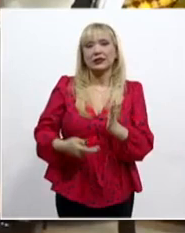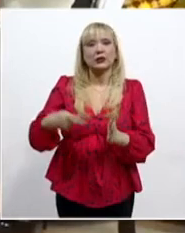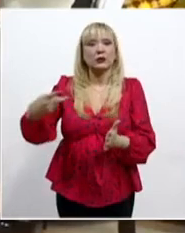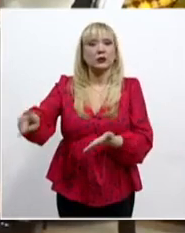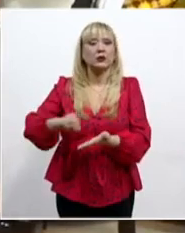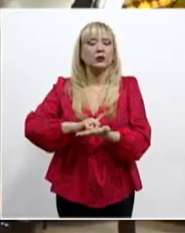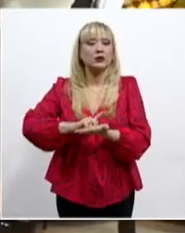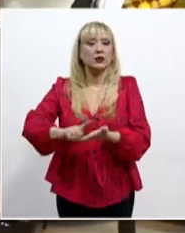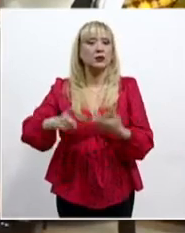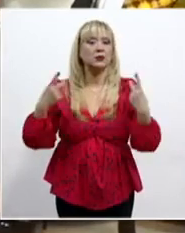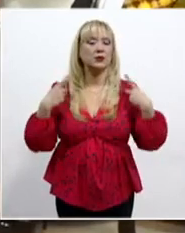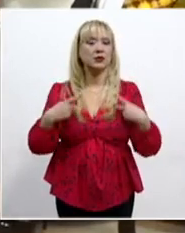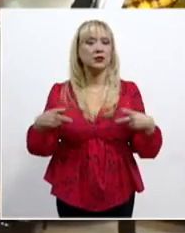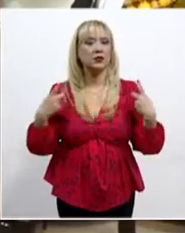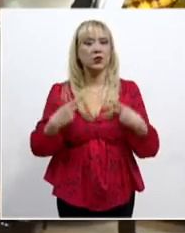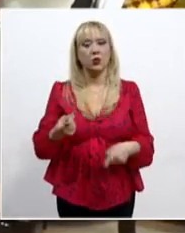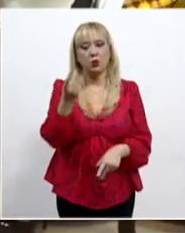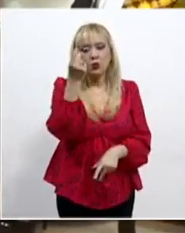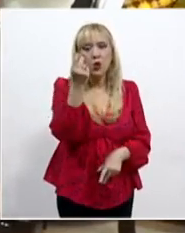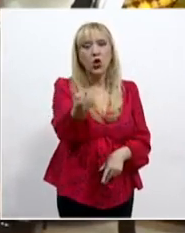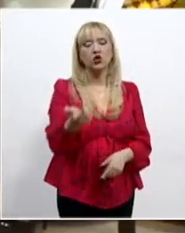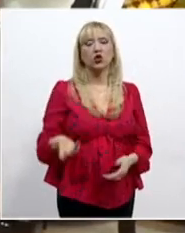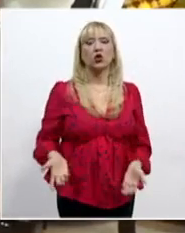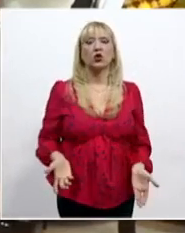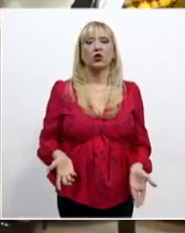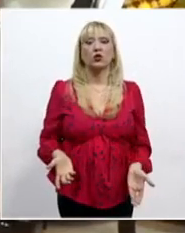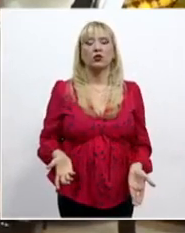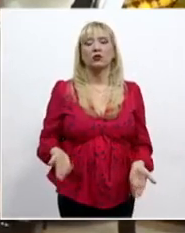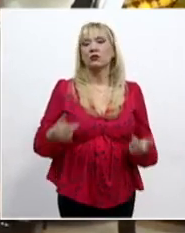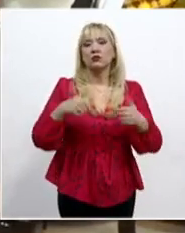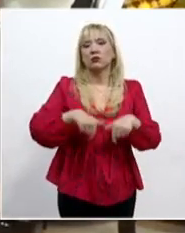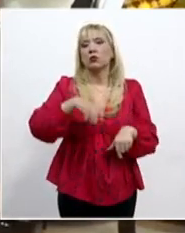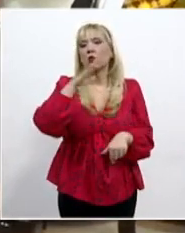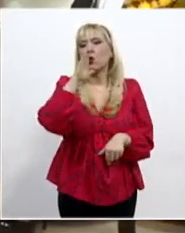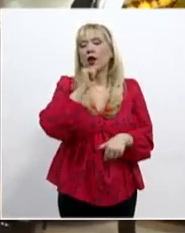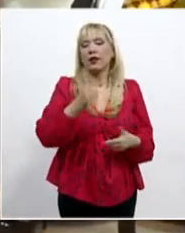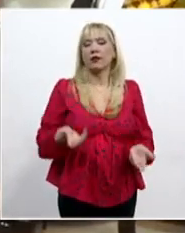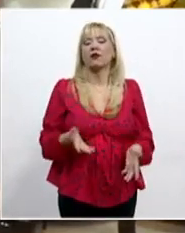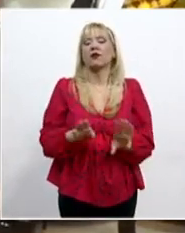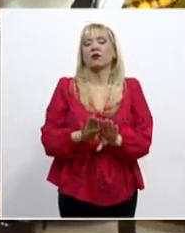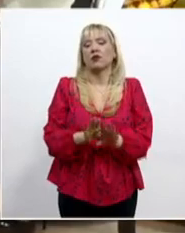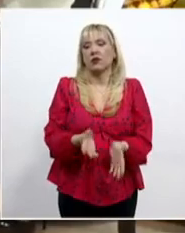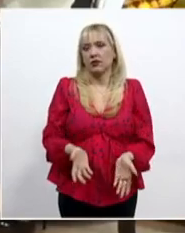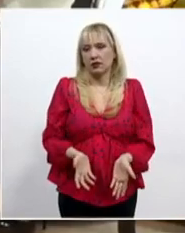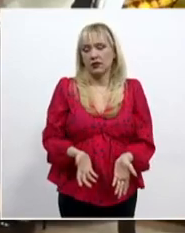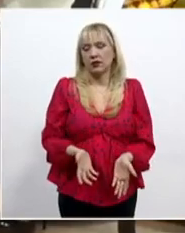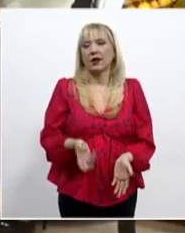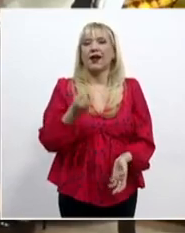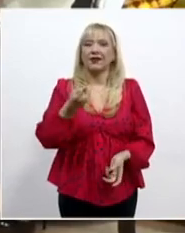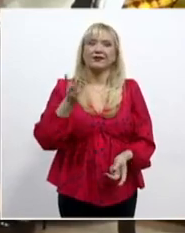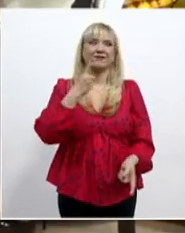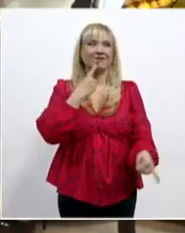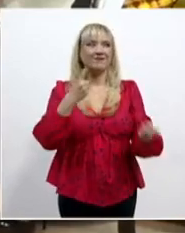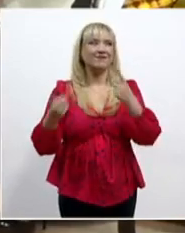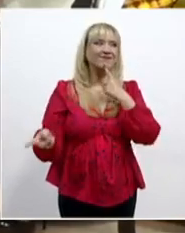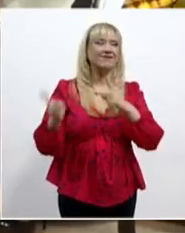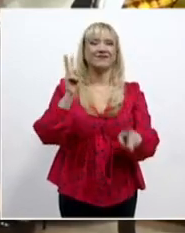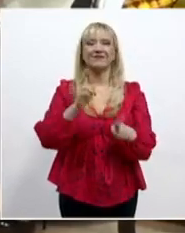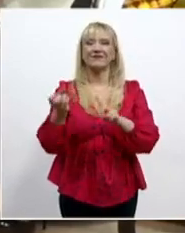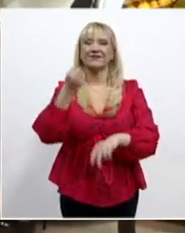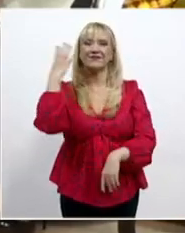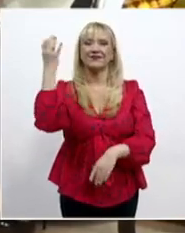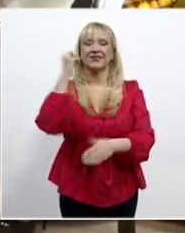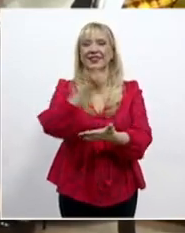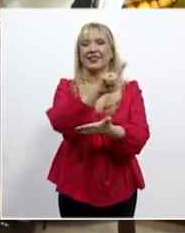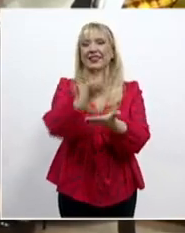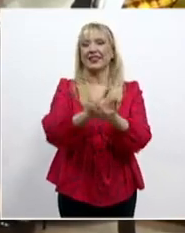acceso a la justicia, por lo menos de manera pronta, porque finalmente alguien conocerá del asunto. En el marco de los conversatorios sobre justicia laboral,